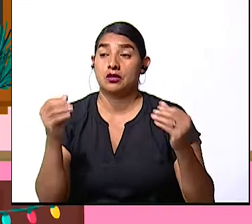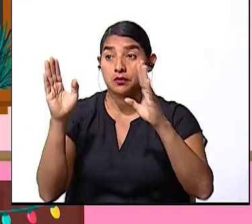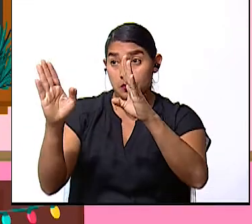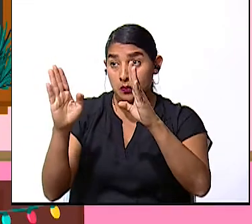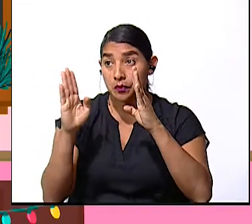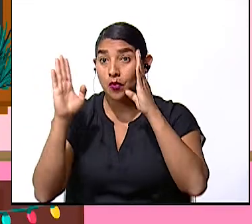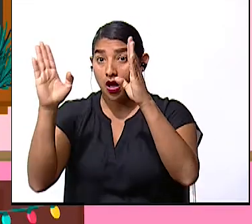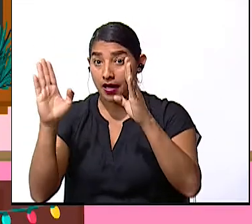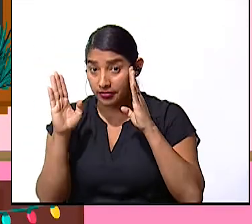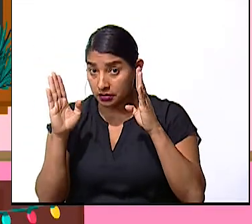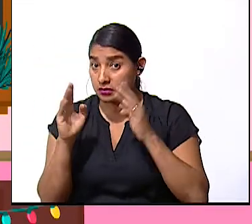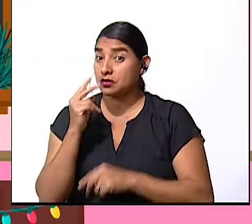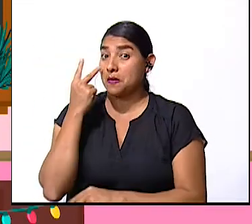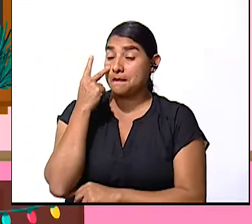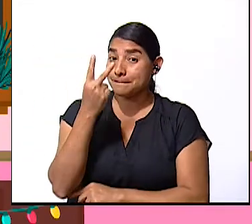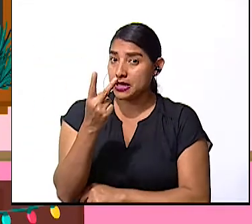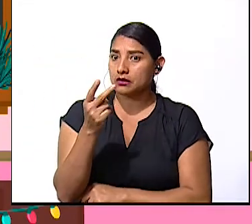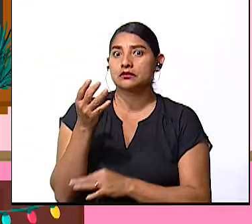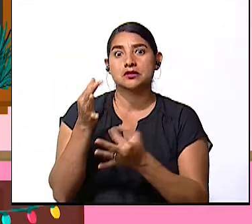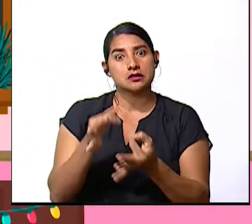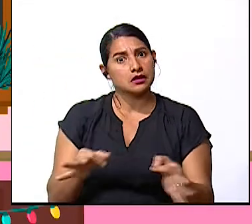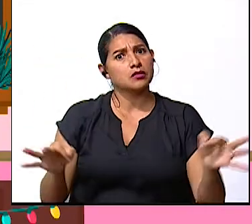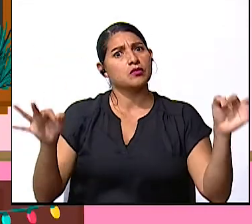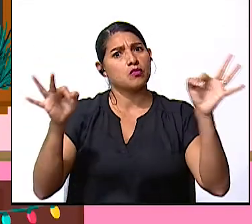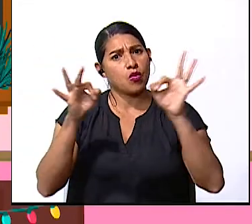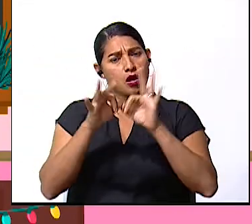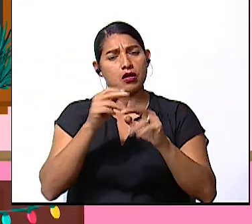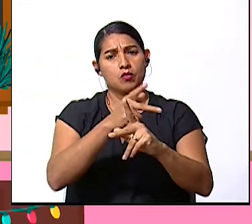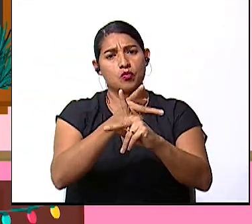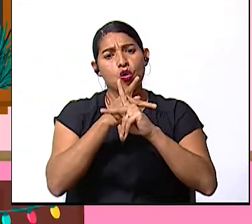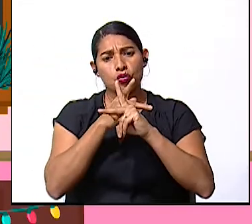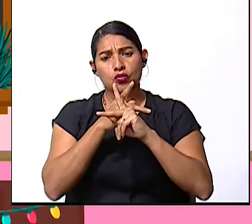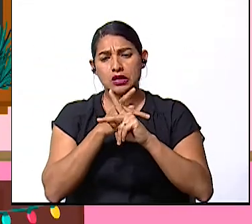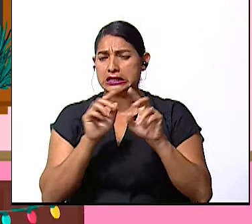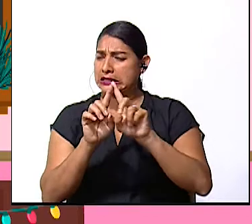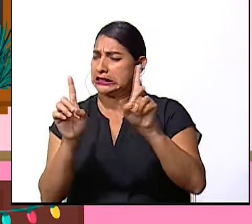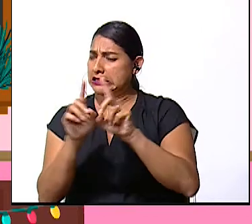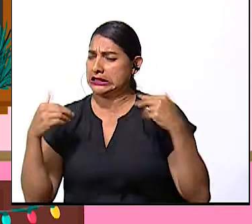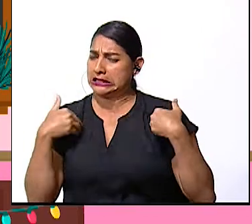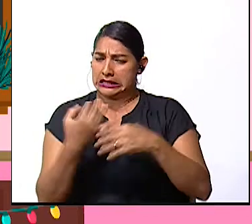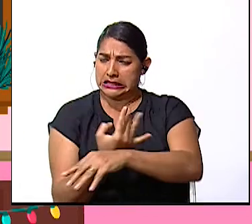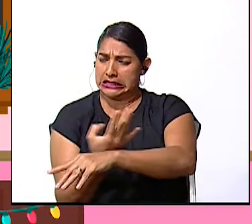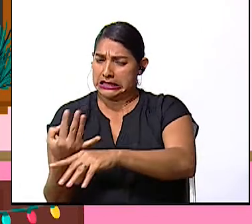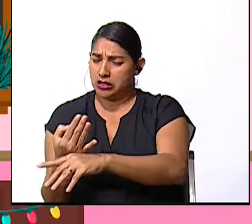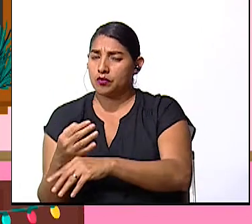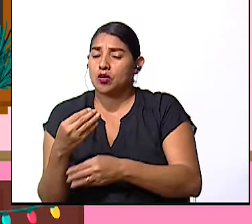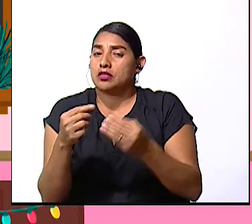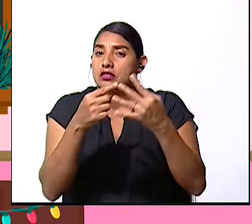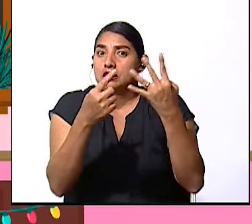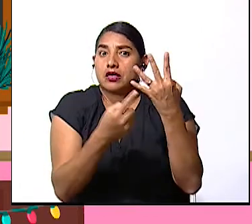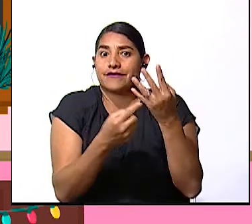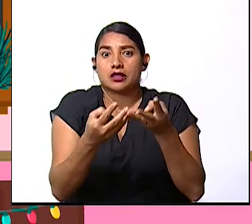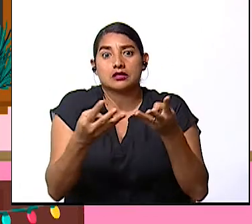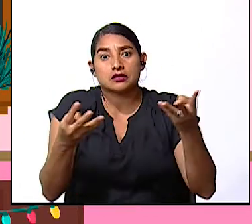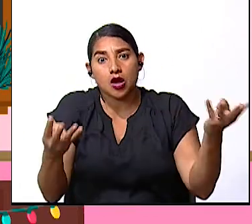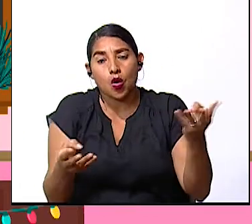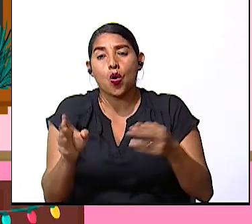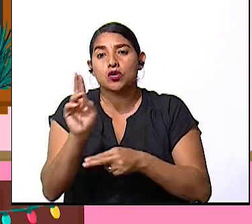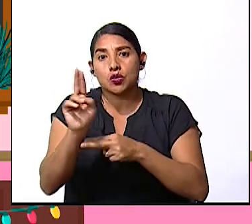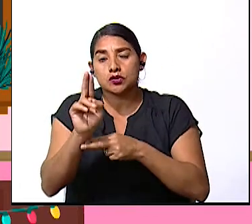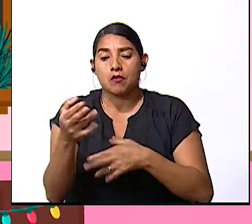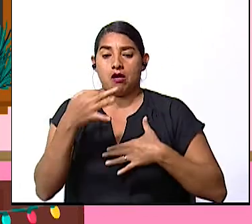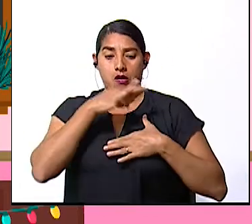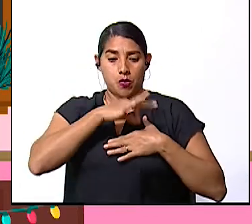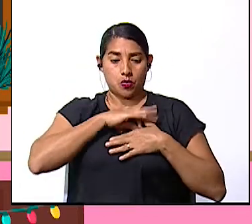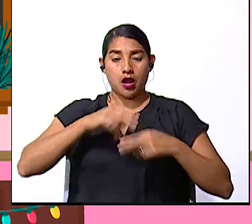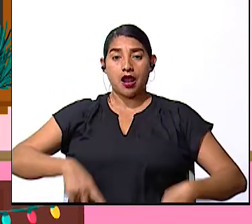mucha atención, ¿verdad? Vieron qué importante es proteger las especies, ¿verdad? Porque es para un montón de cosas y sobre todo para